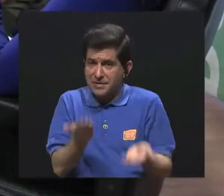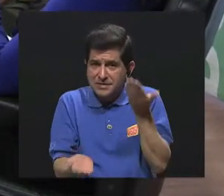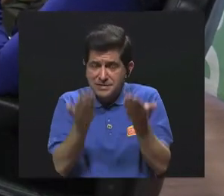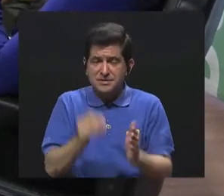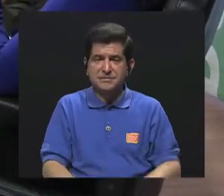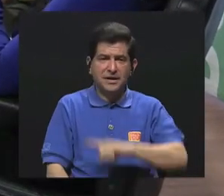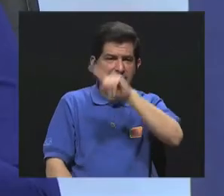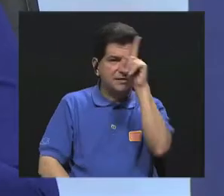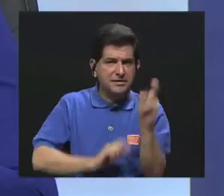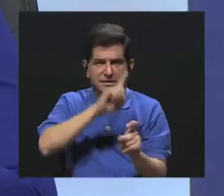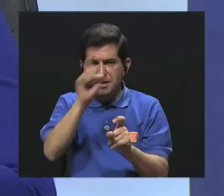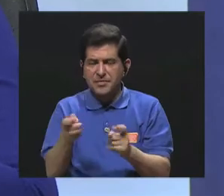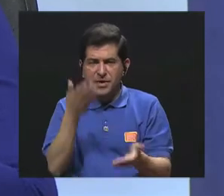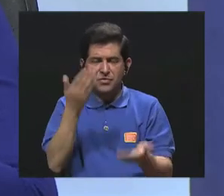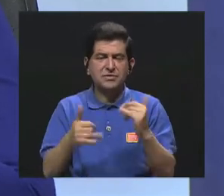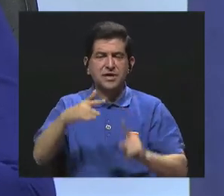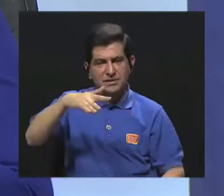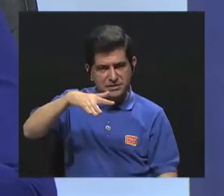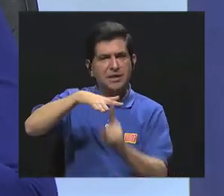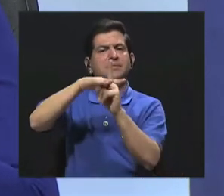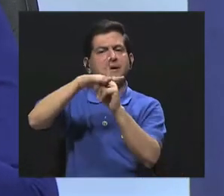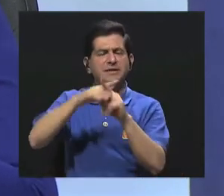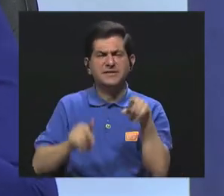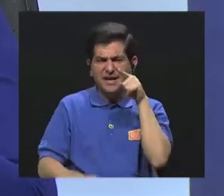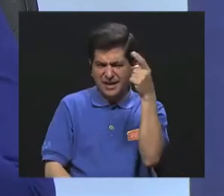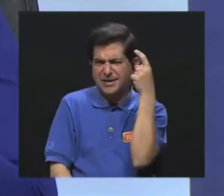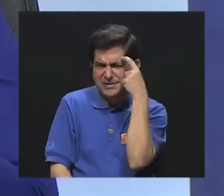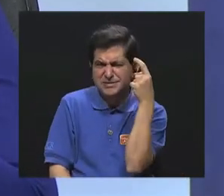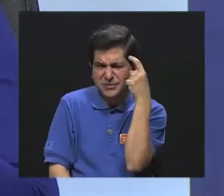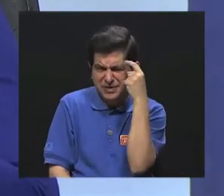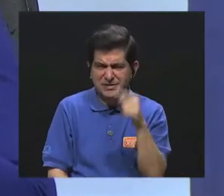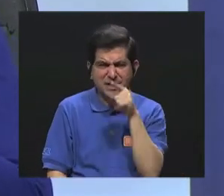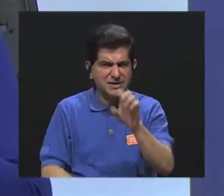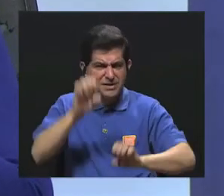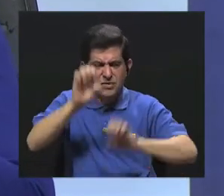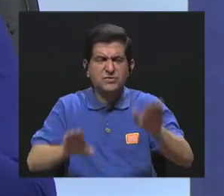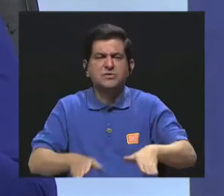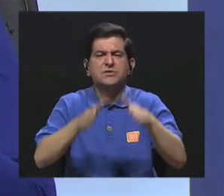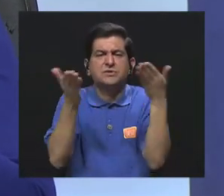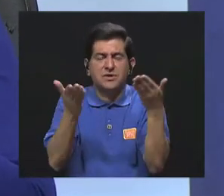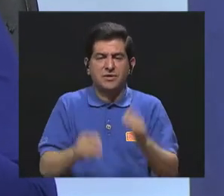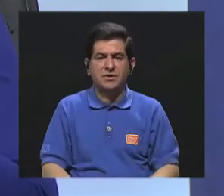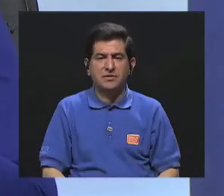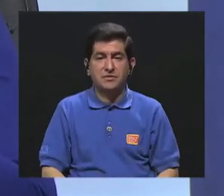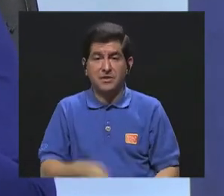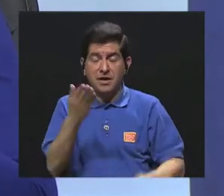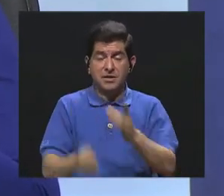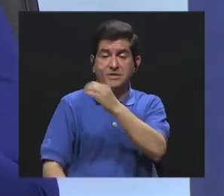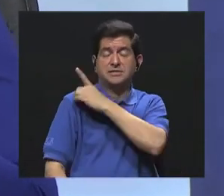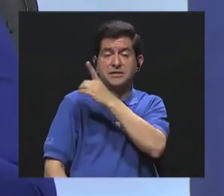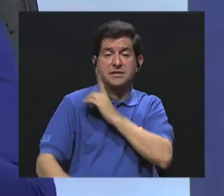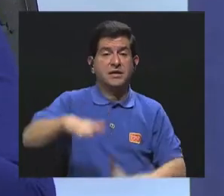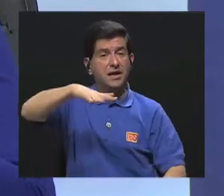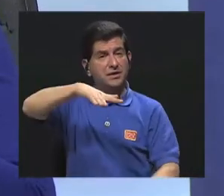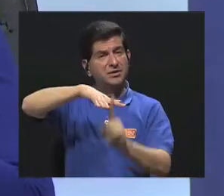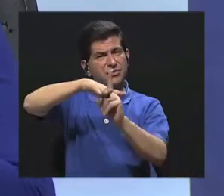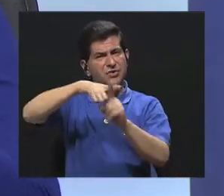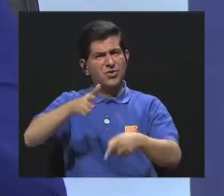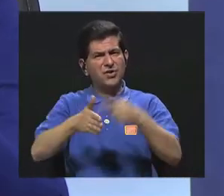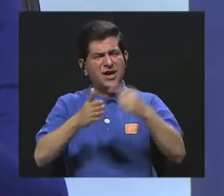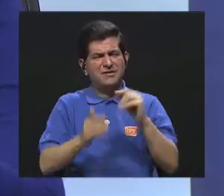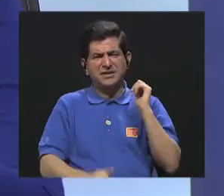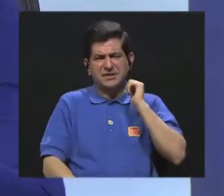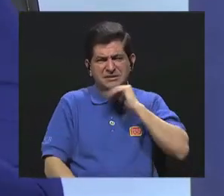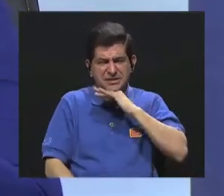las preguntas quedaron al aire. Eso se pensó, ¿cómo lo valoras vos? Porque a veces la presencia del director a veces ensucia,